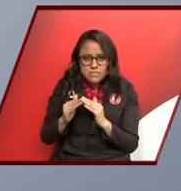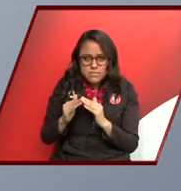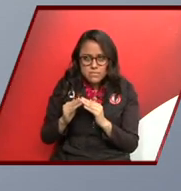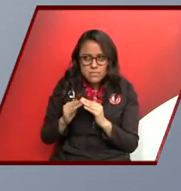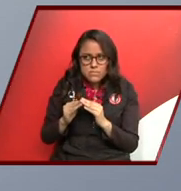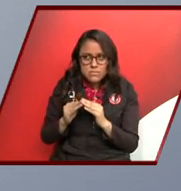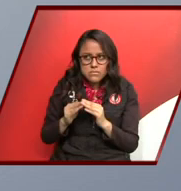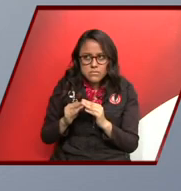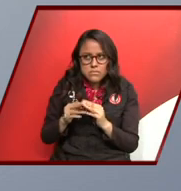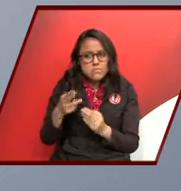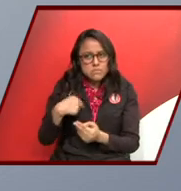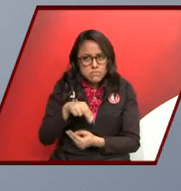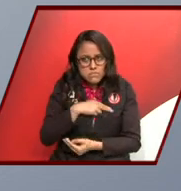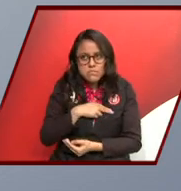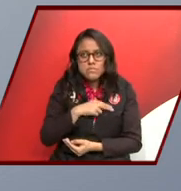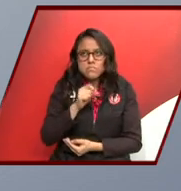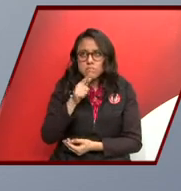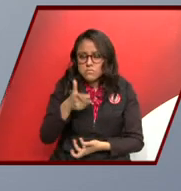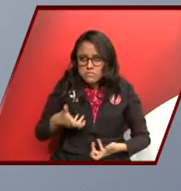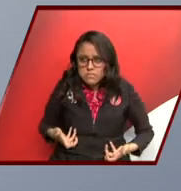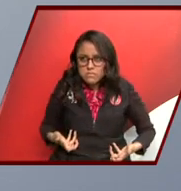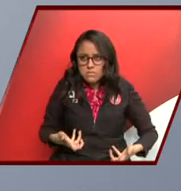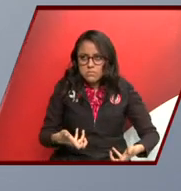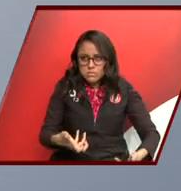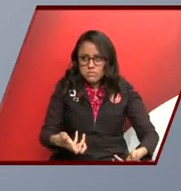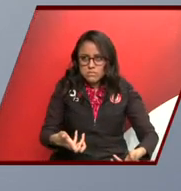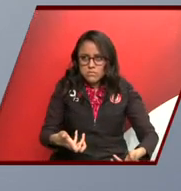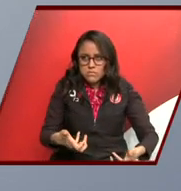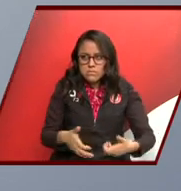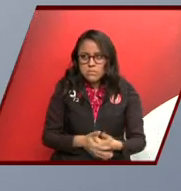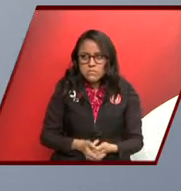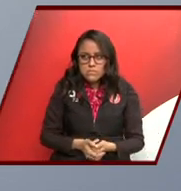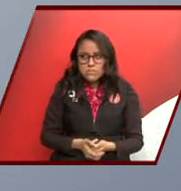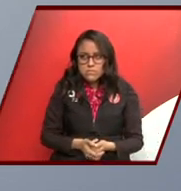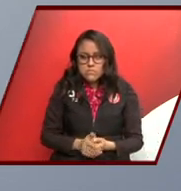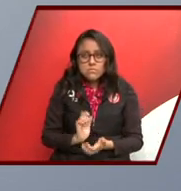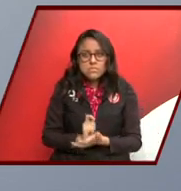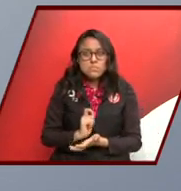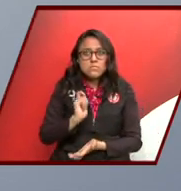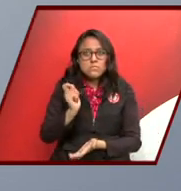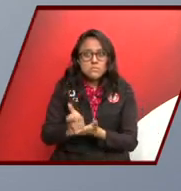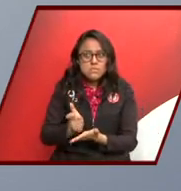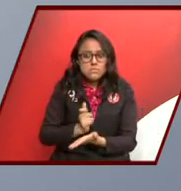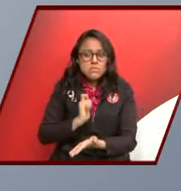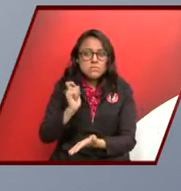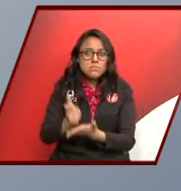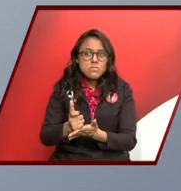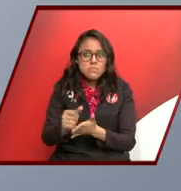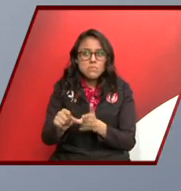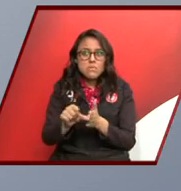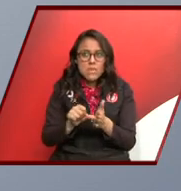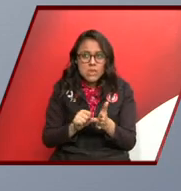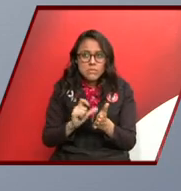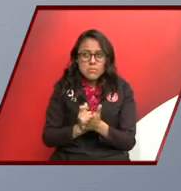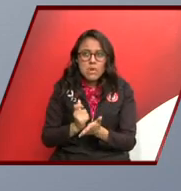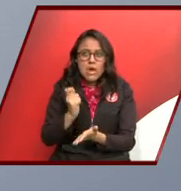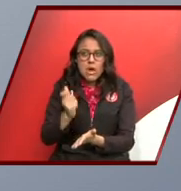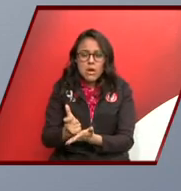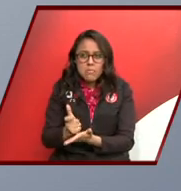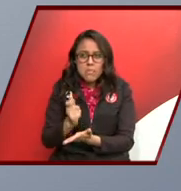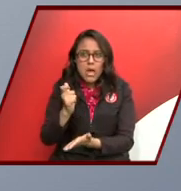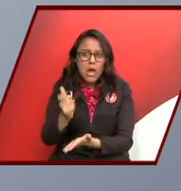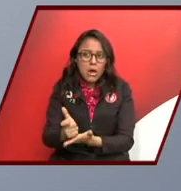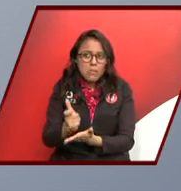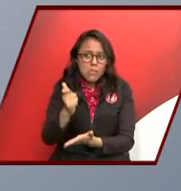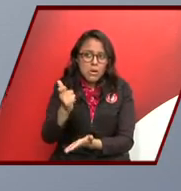cual nosotros en la calle que mencioné se les pagaba mensualmente la cuota